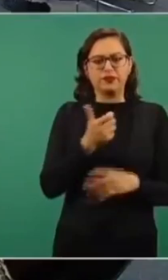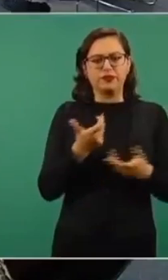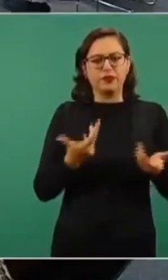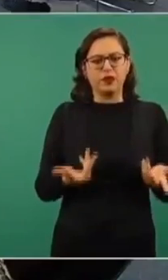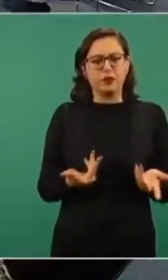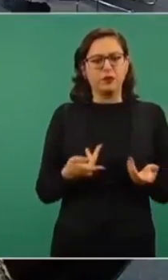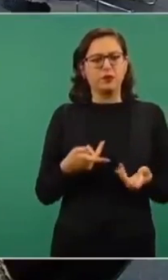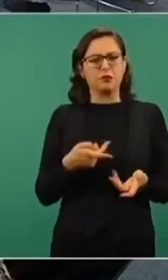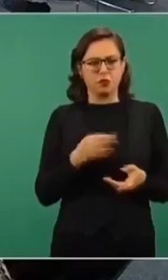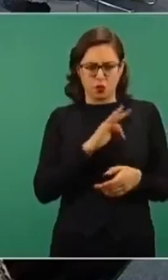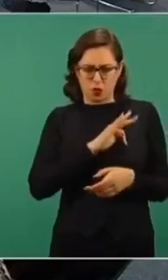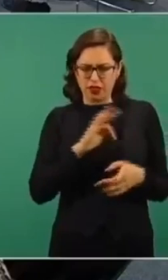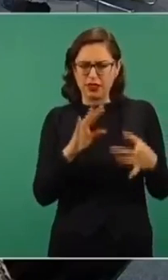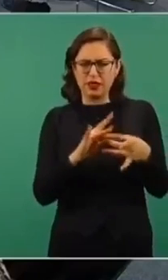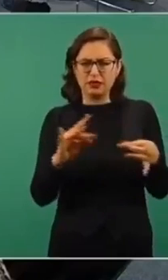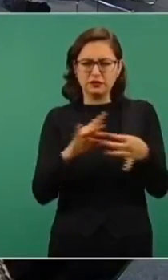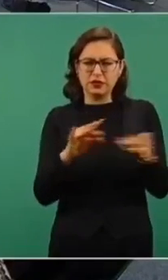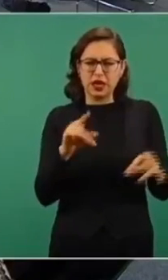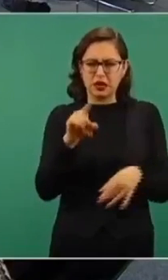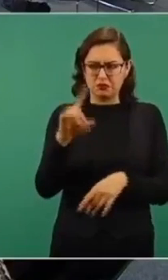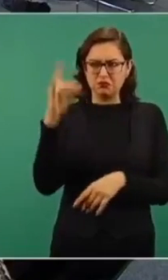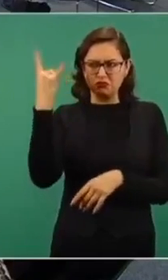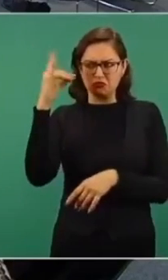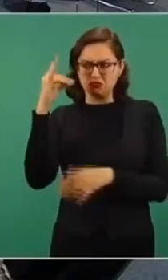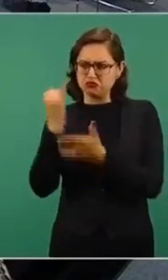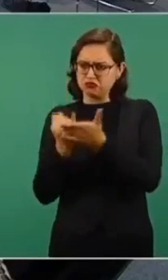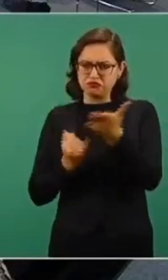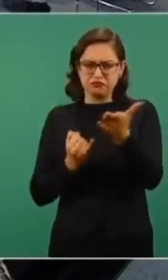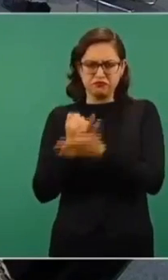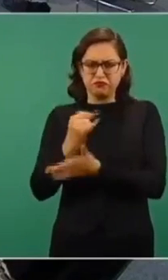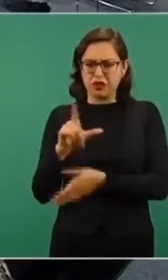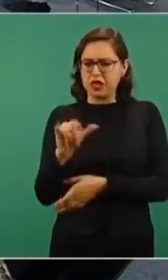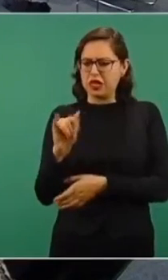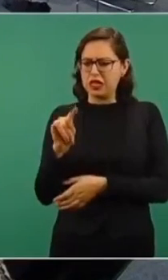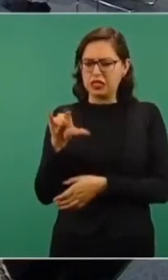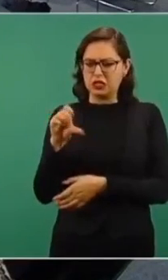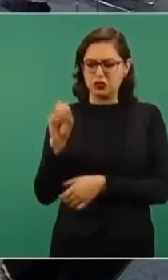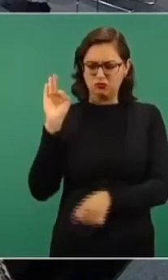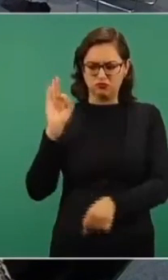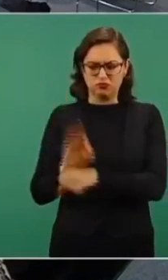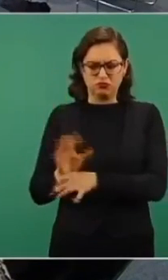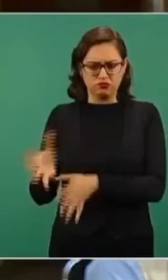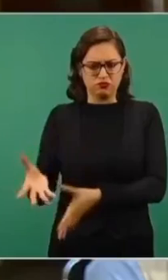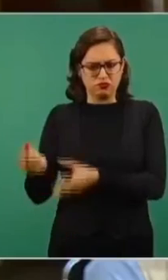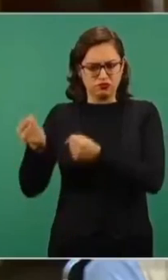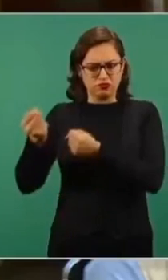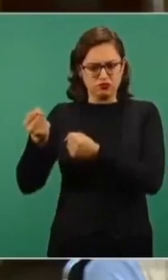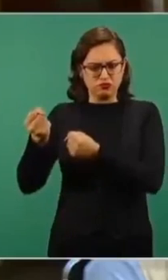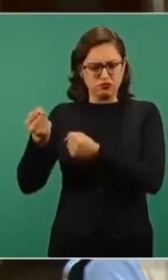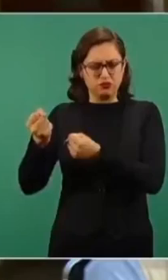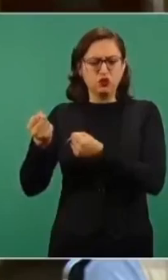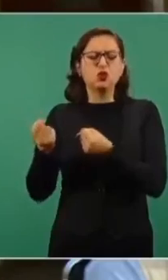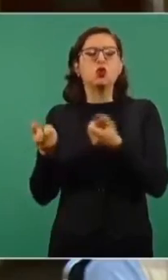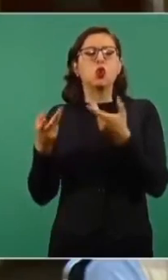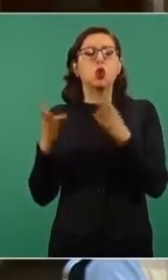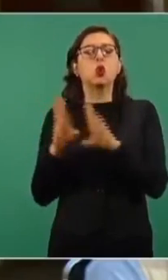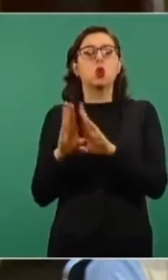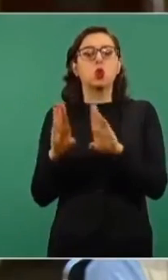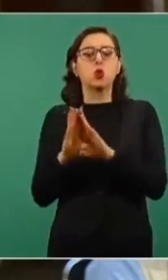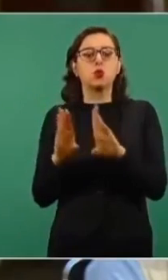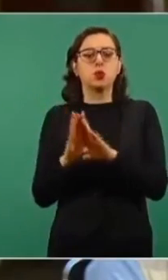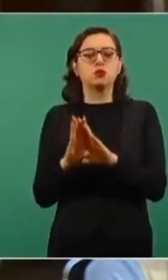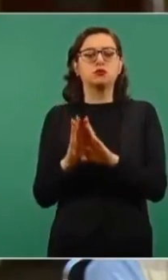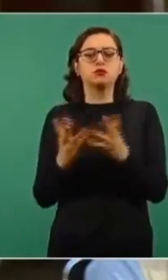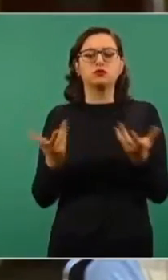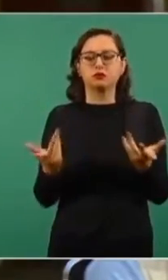se benefició el hecho de haber nacionalizado el litio? ¿Cuál es la dimensión de eso para tener un espejeo en lo que toca